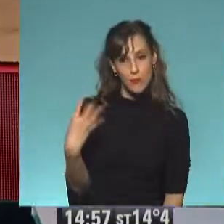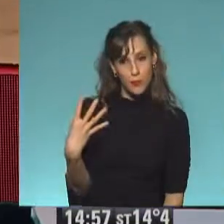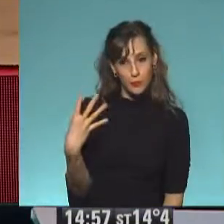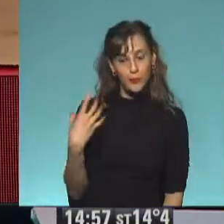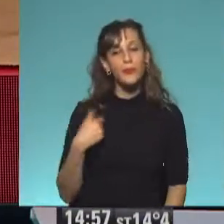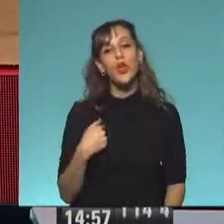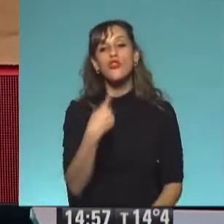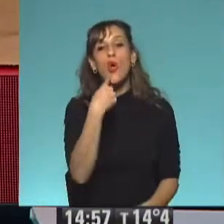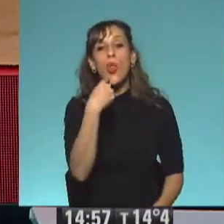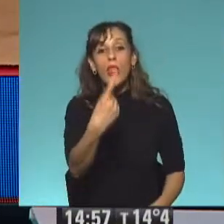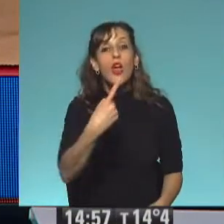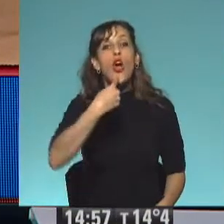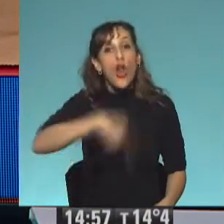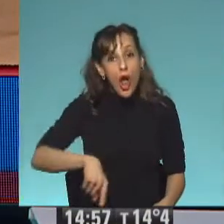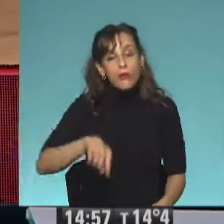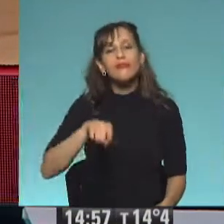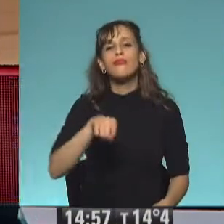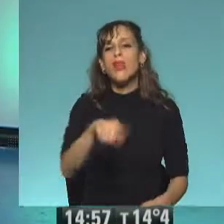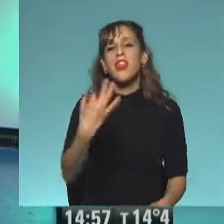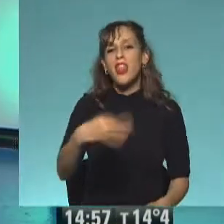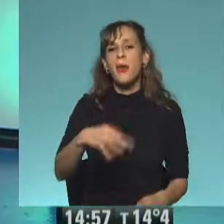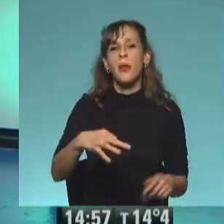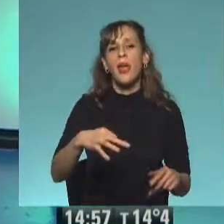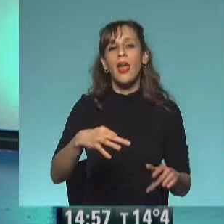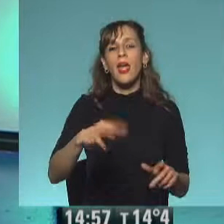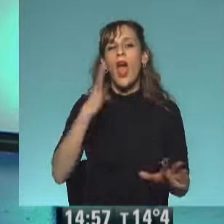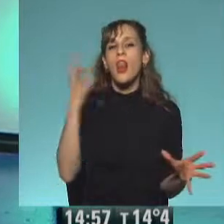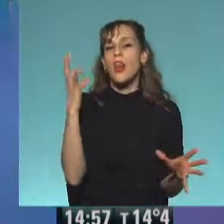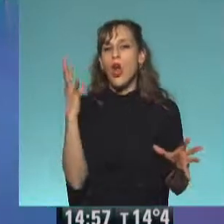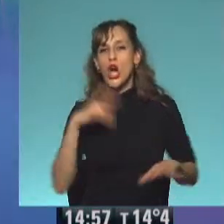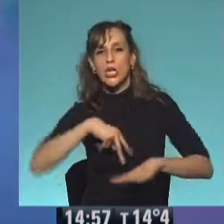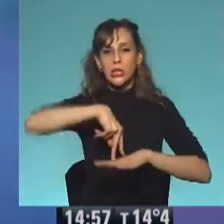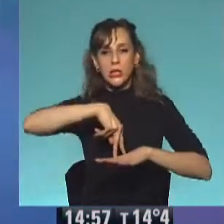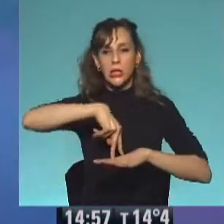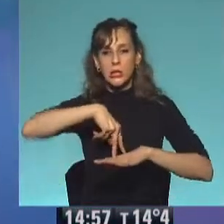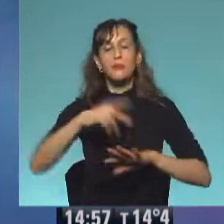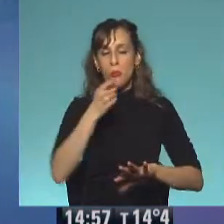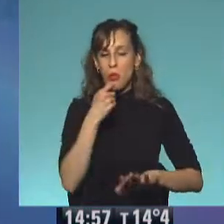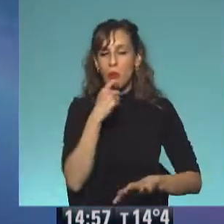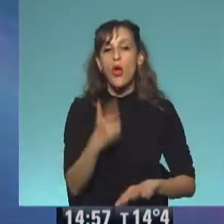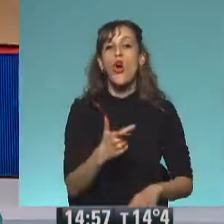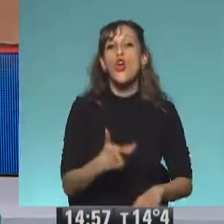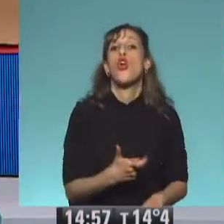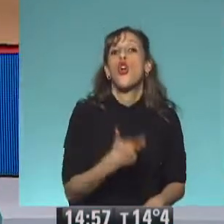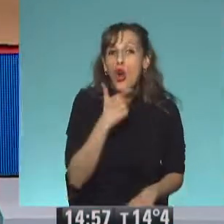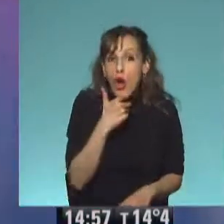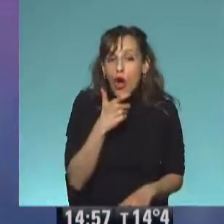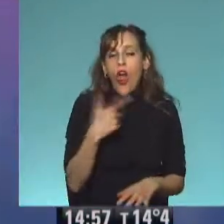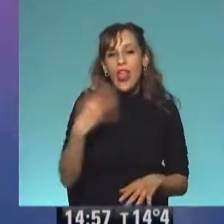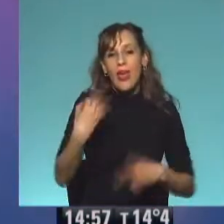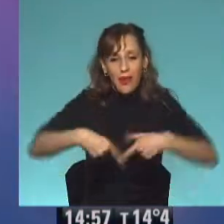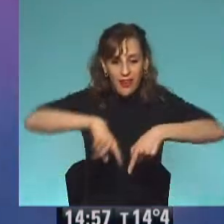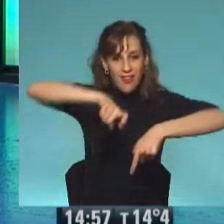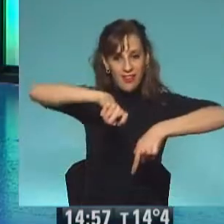una postura de equilibrio mira síganme en casa es en rojo hacemos a ir la rodilla arriba rojo